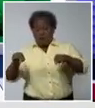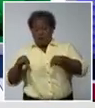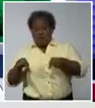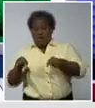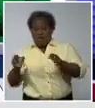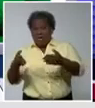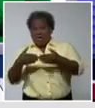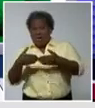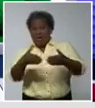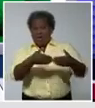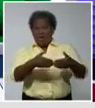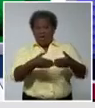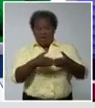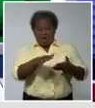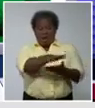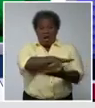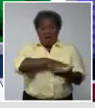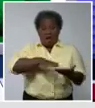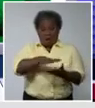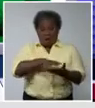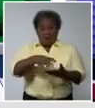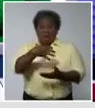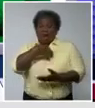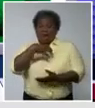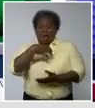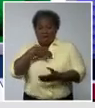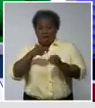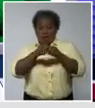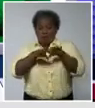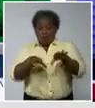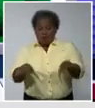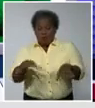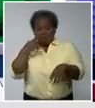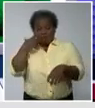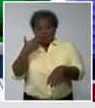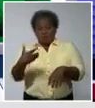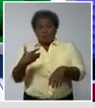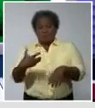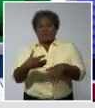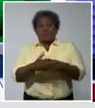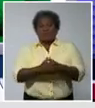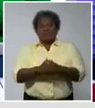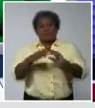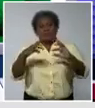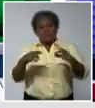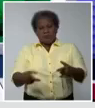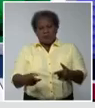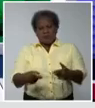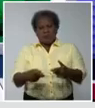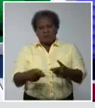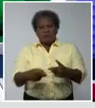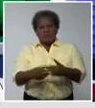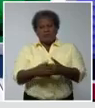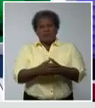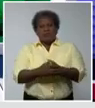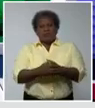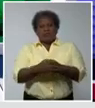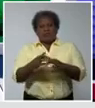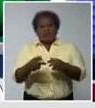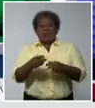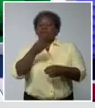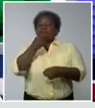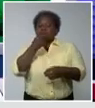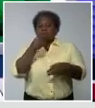una transmisión importante. Y una vez más reiterar, se pueden hacer muchas